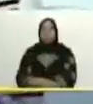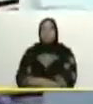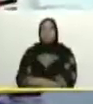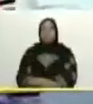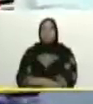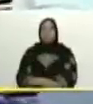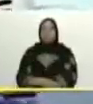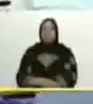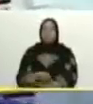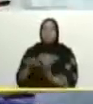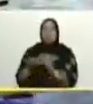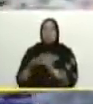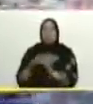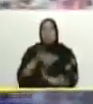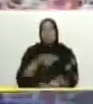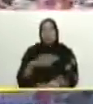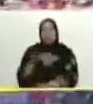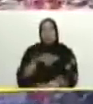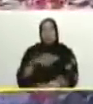¿Dónde están?